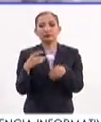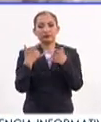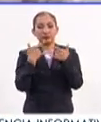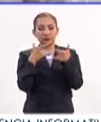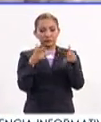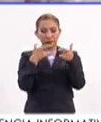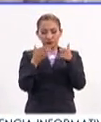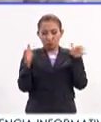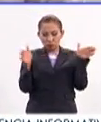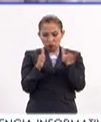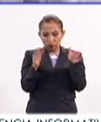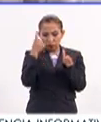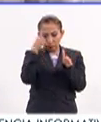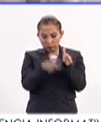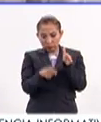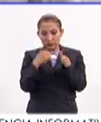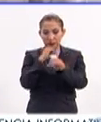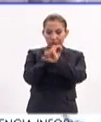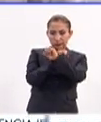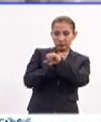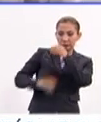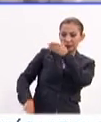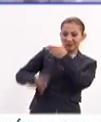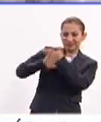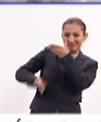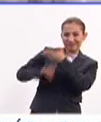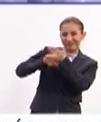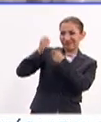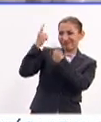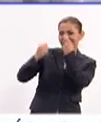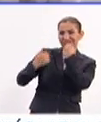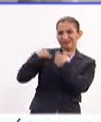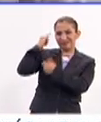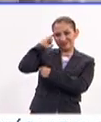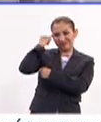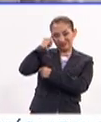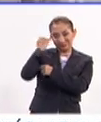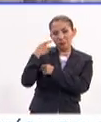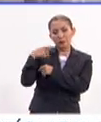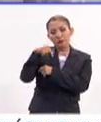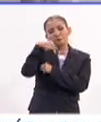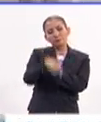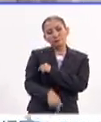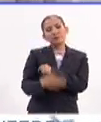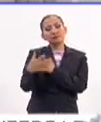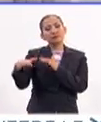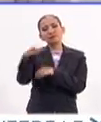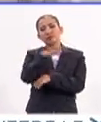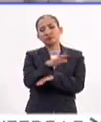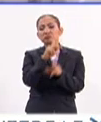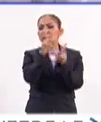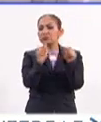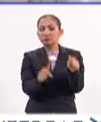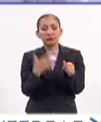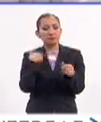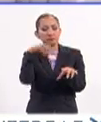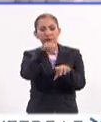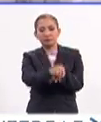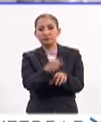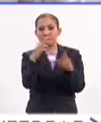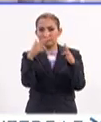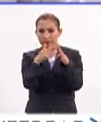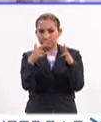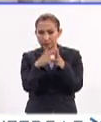muy pequeños para poder solventar los embates de algunos ataques de los indígenas. Pero aquí la conquista fue pacífica, fue parte de la